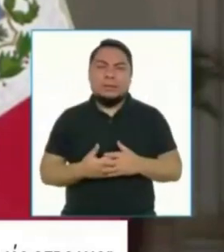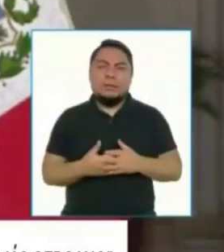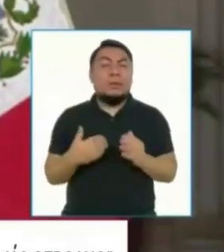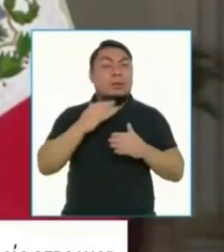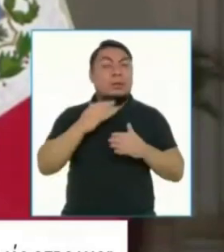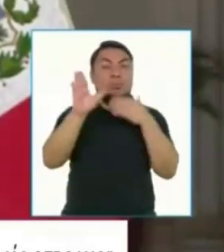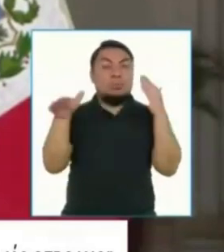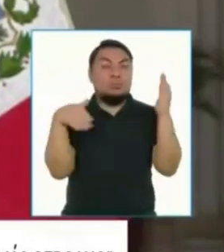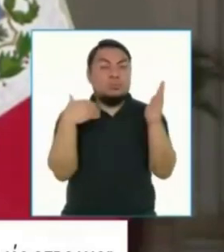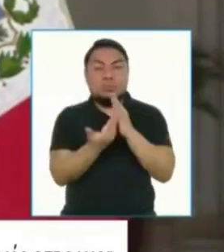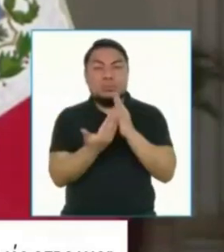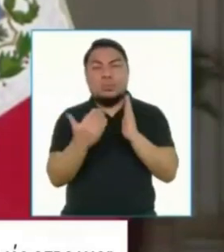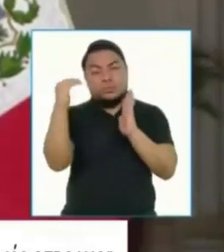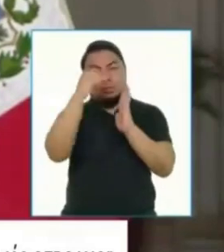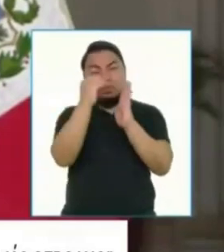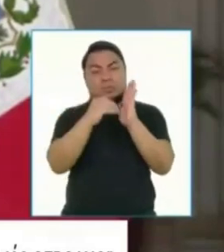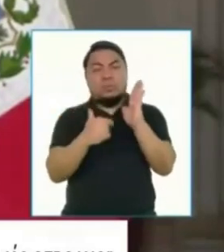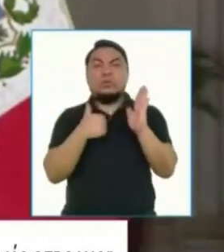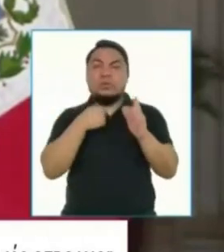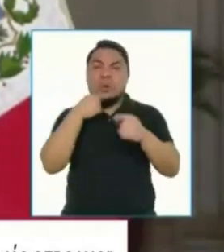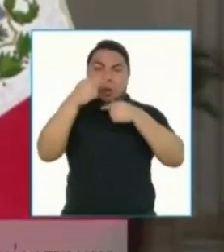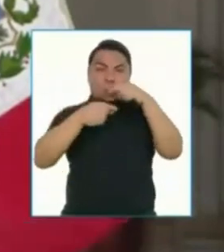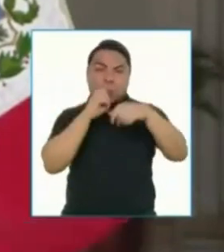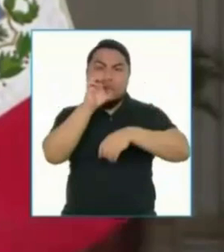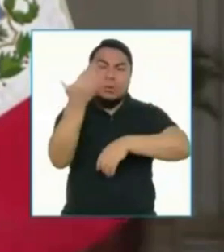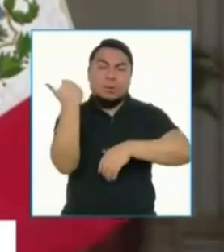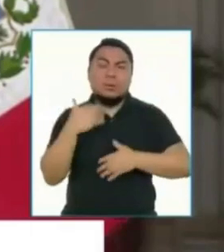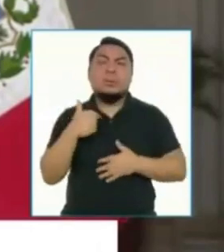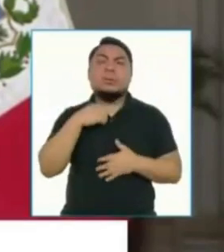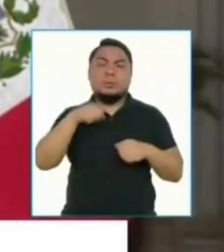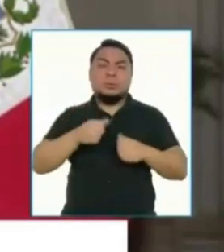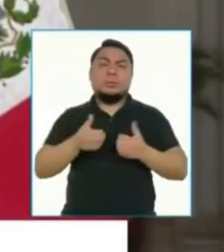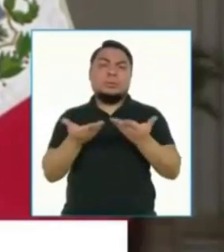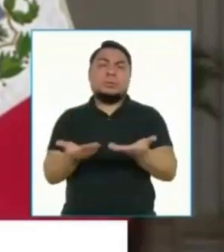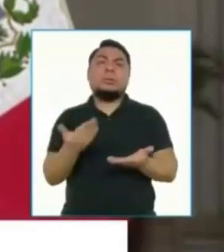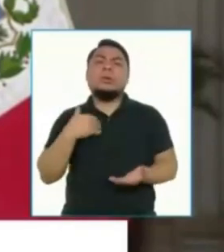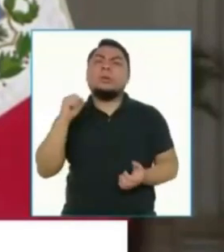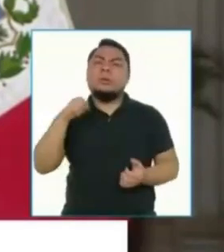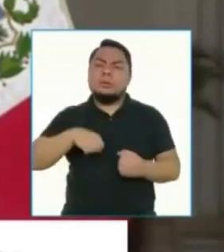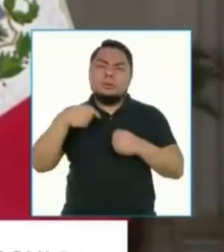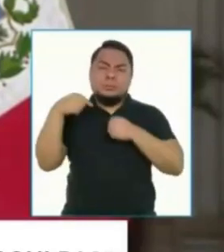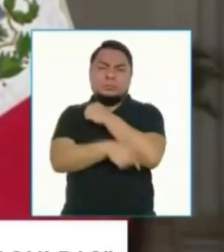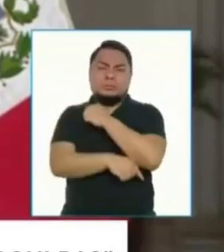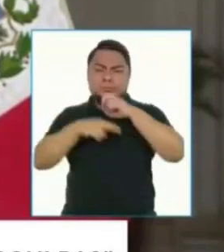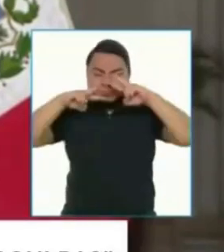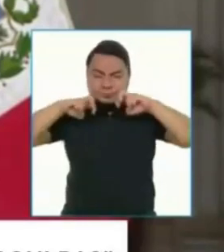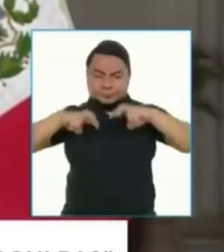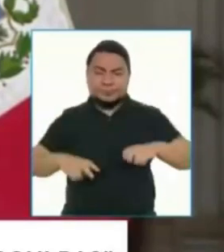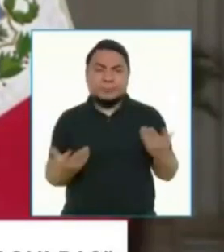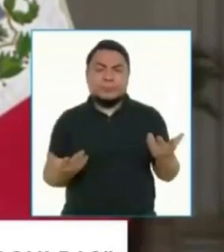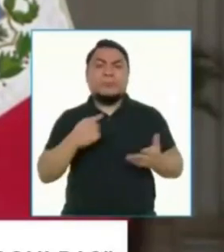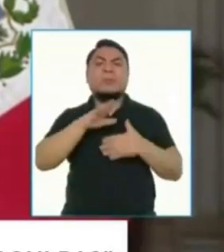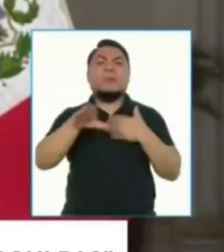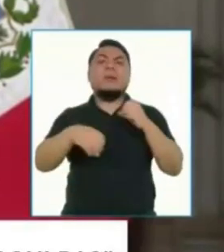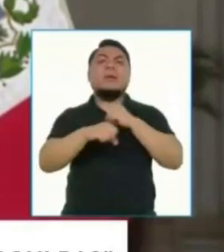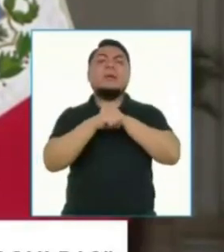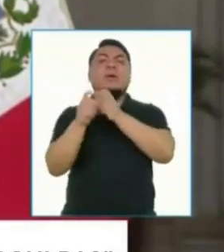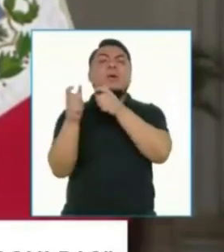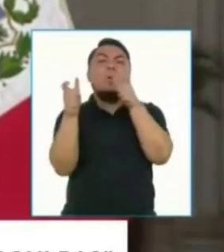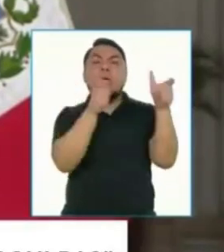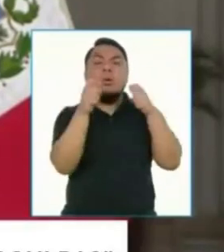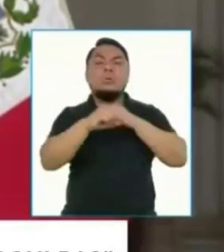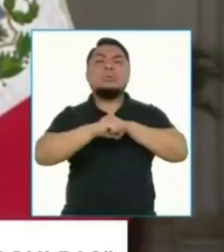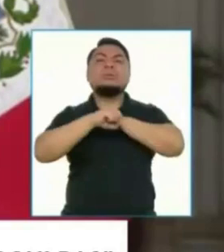se va a acomodar a donde el poder los indique, ¿no? Los chicos de UPP, obviamente, fuera del Arcón, se van a